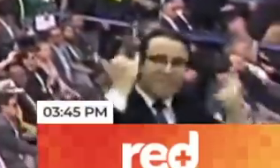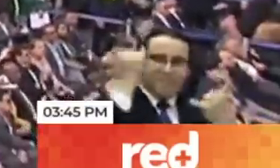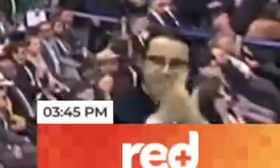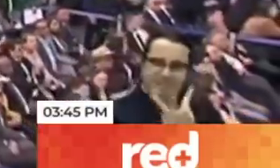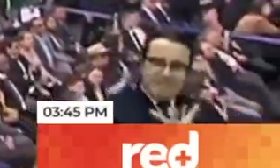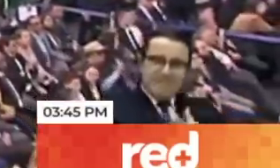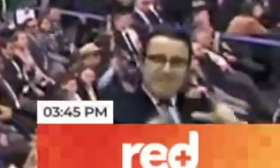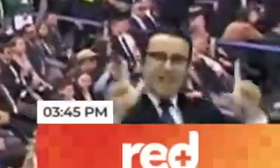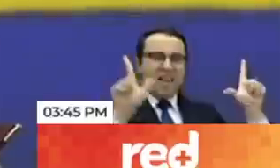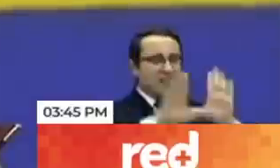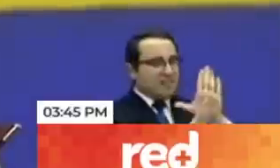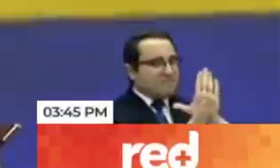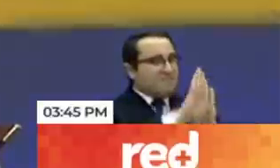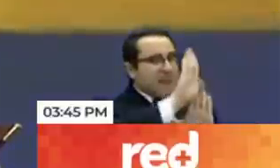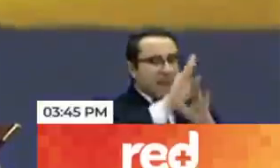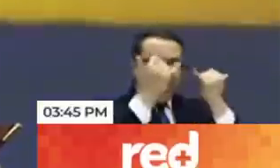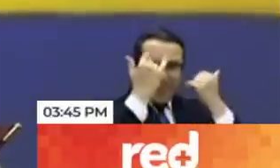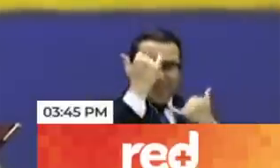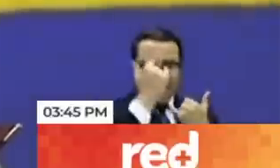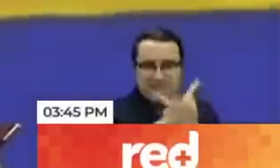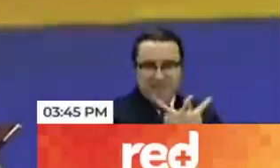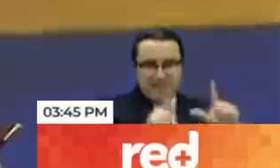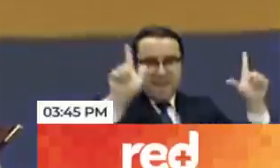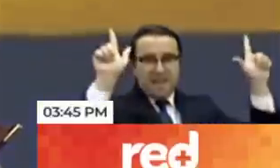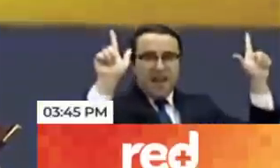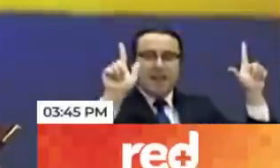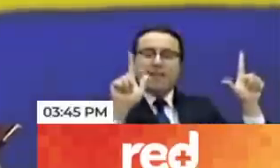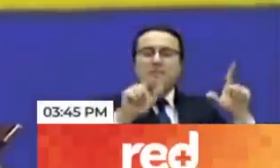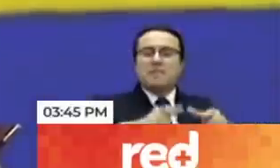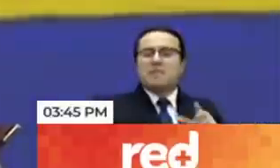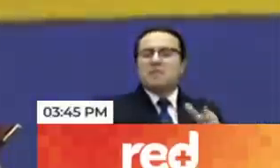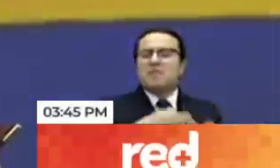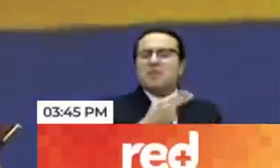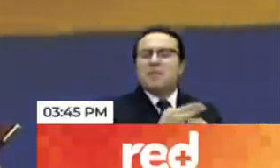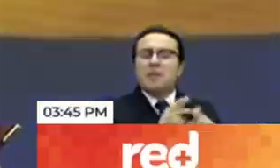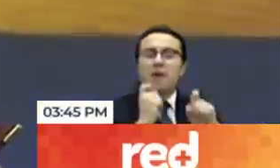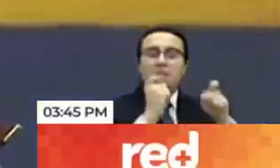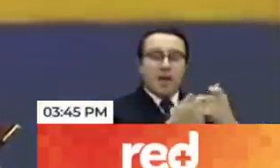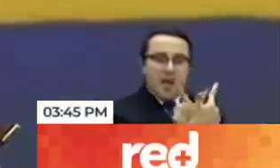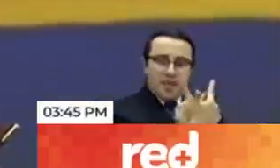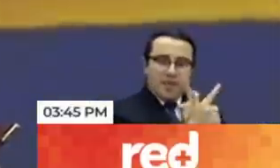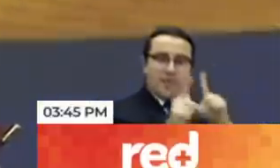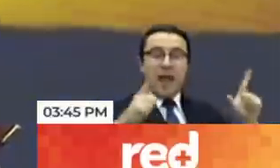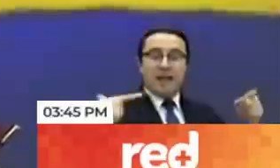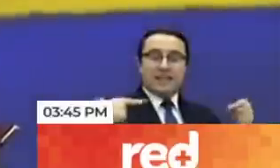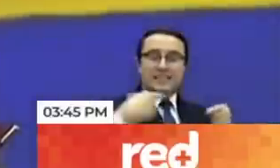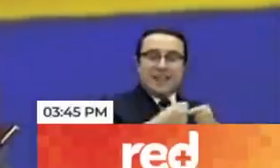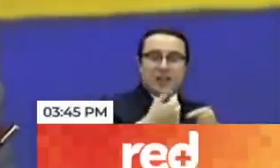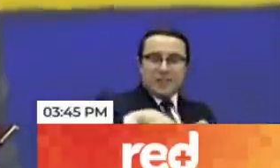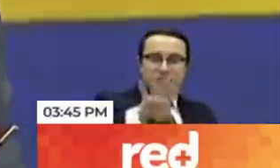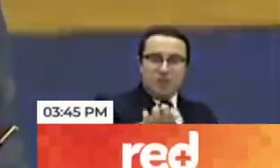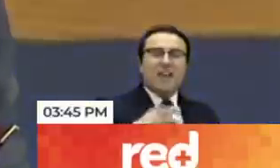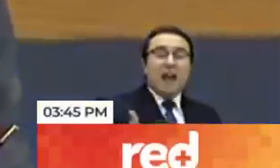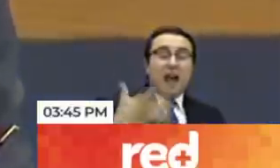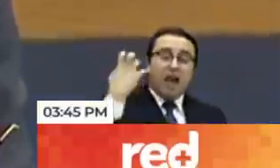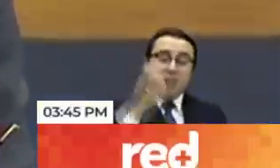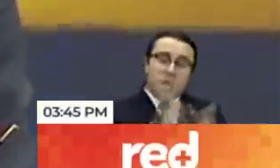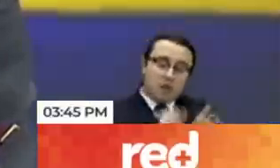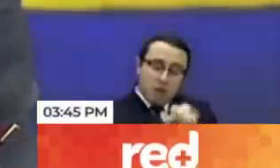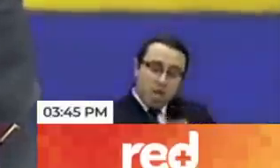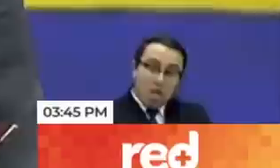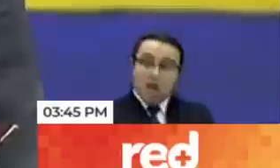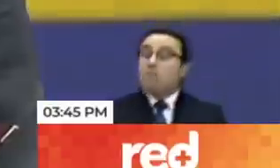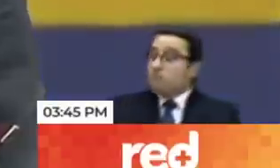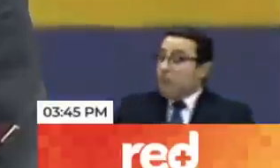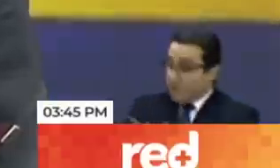del progresismo liberal, que no era otra cosa que el liberalismo del siglo XIX, ese que liberó a los esclavos, el que